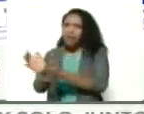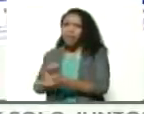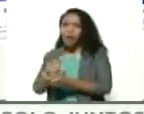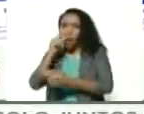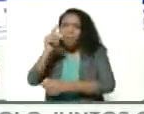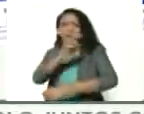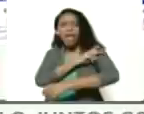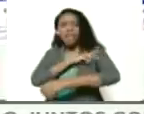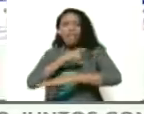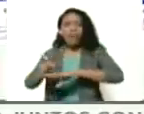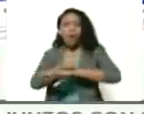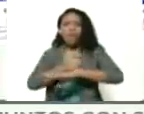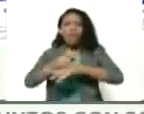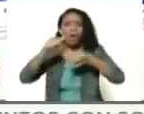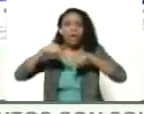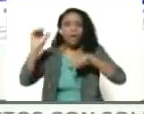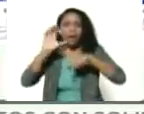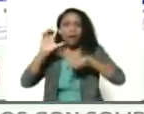de gobierno de Caracas.